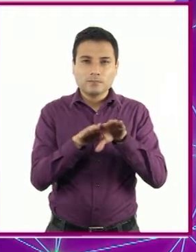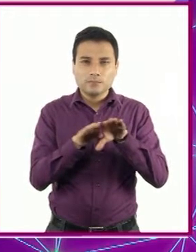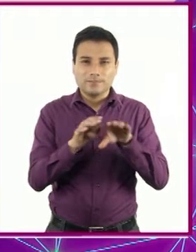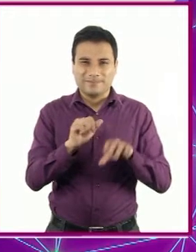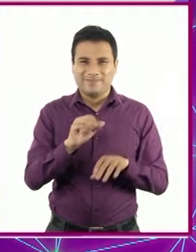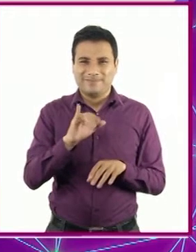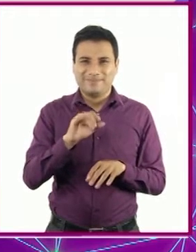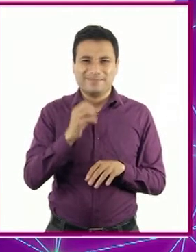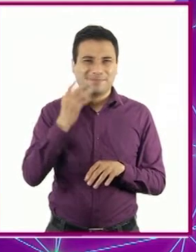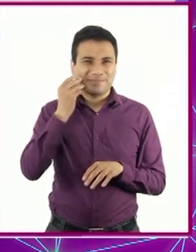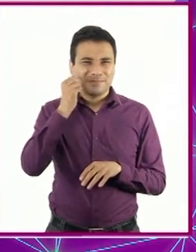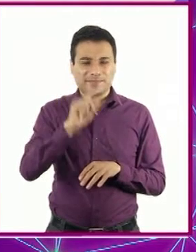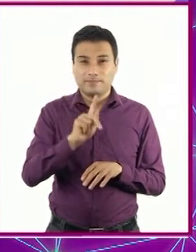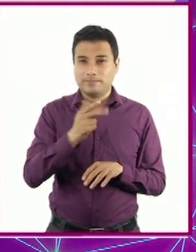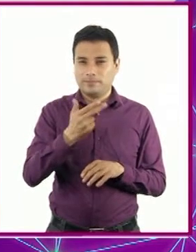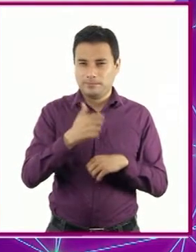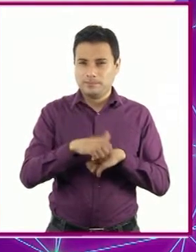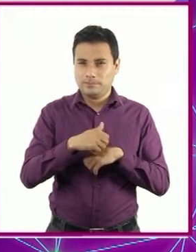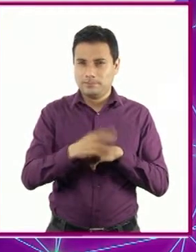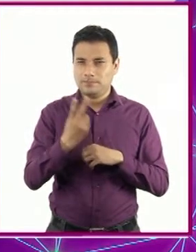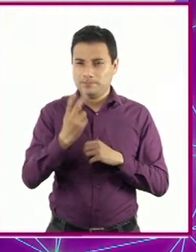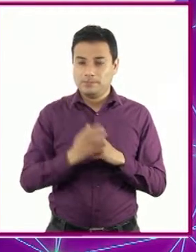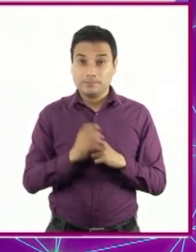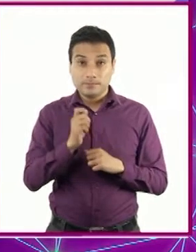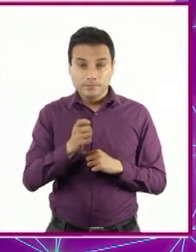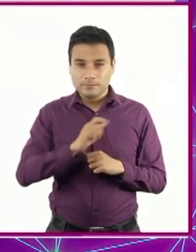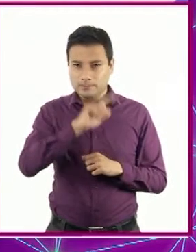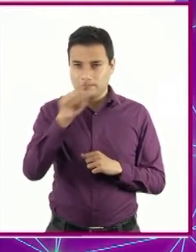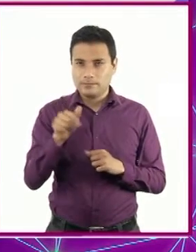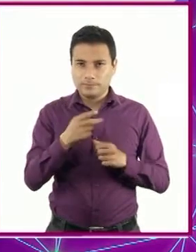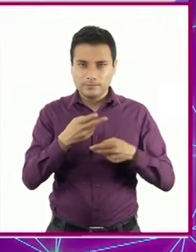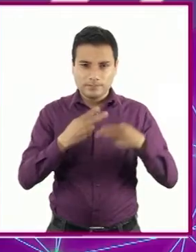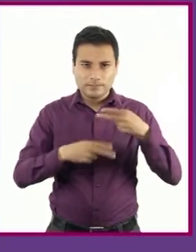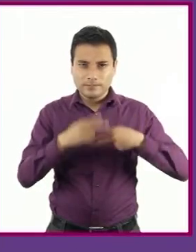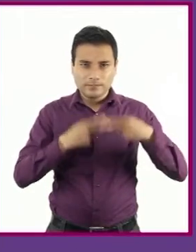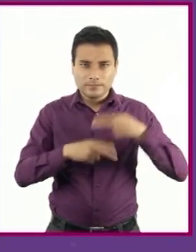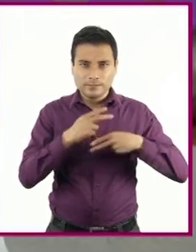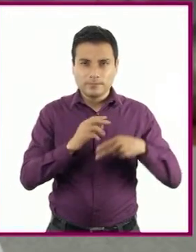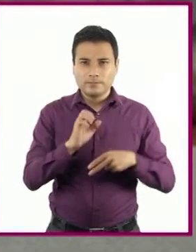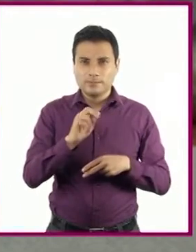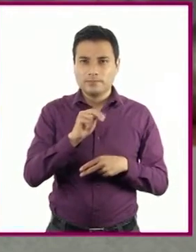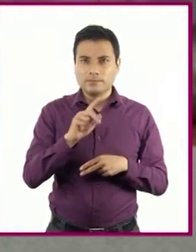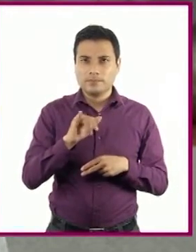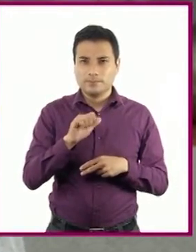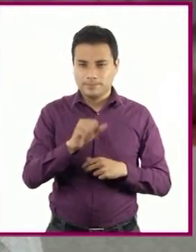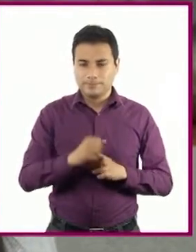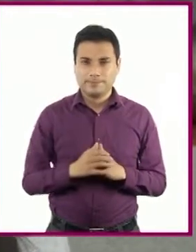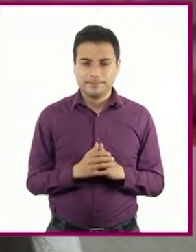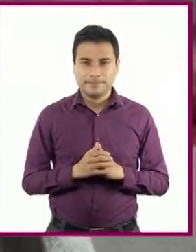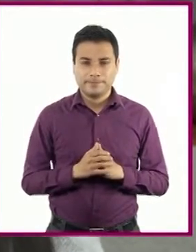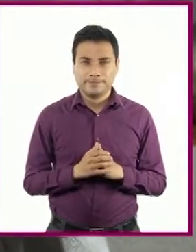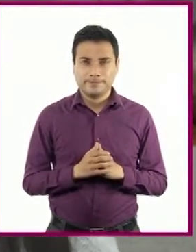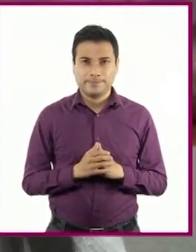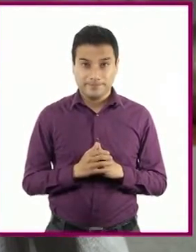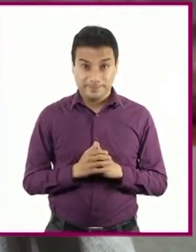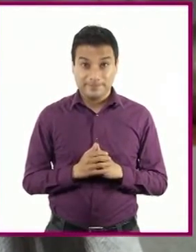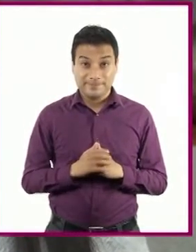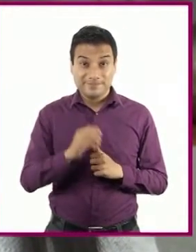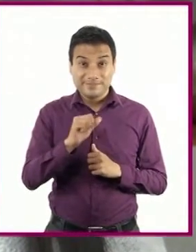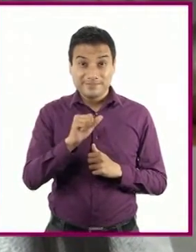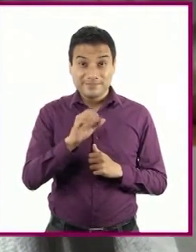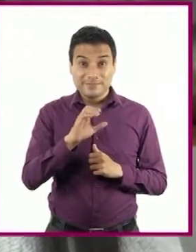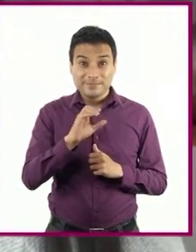ácido, pH 2, que favorece la acción de ciertas enzimas digestivas. El medio ácido no